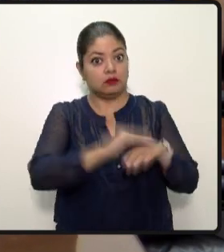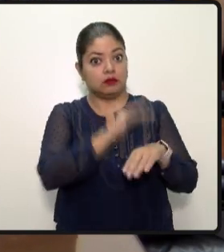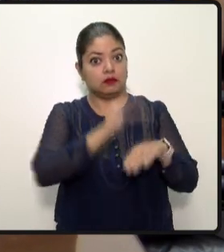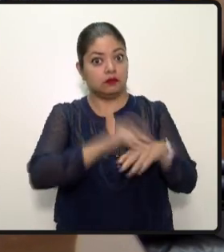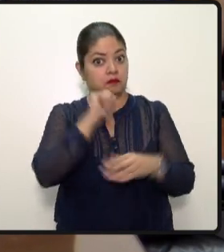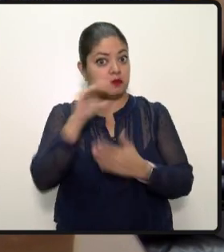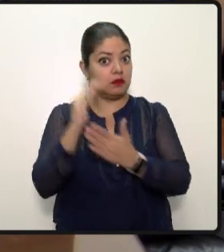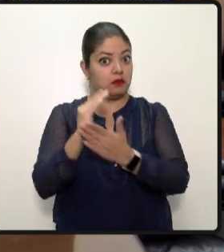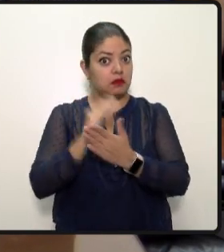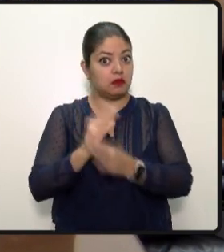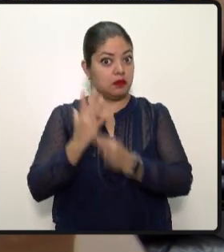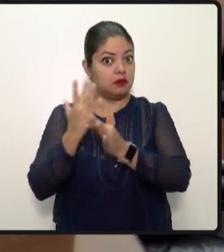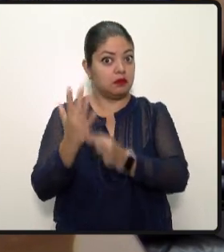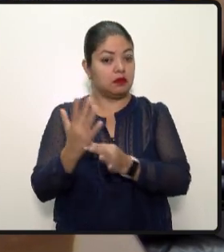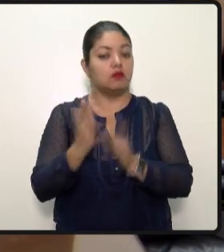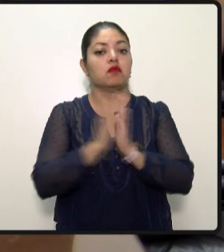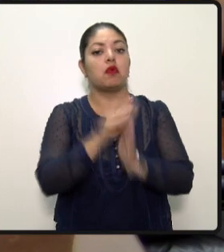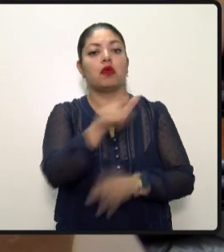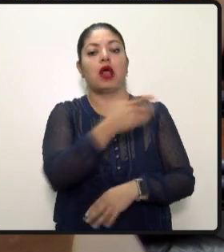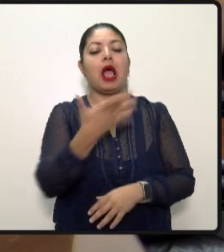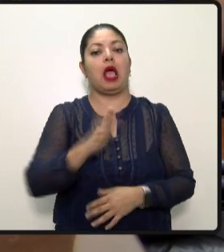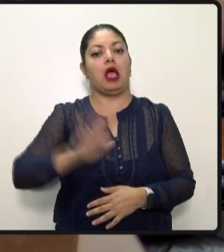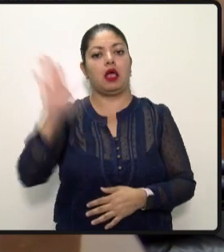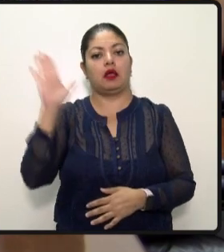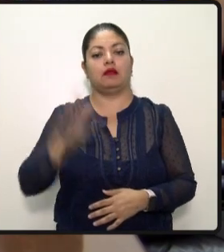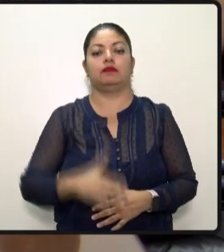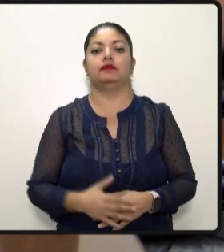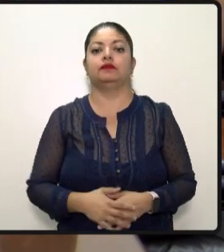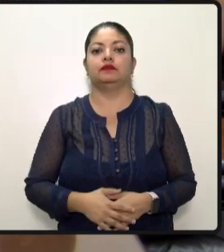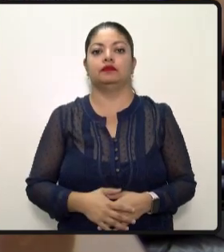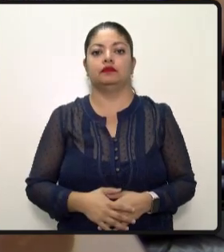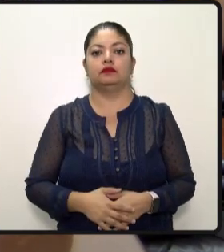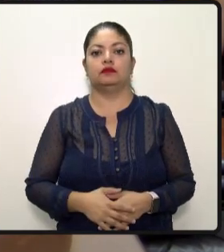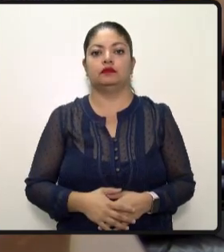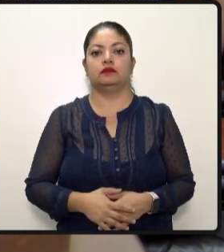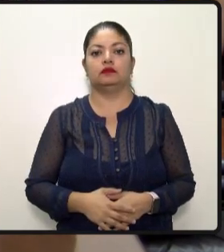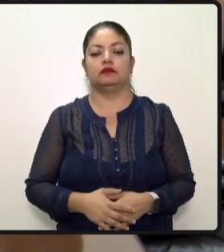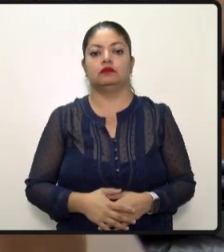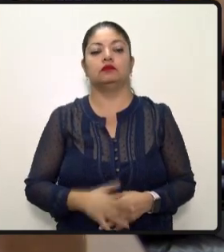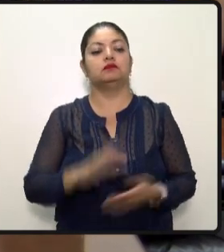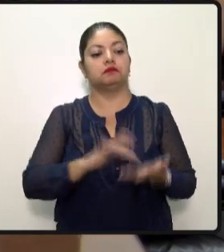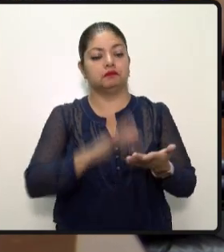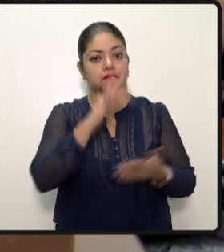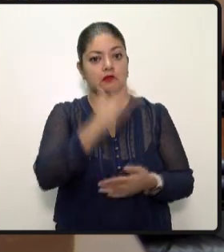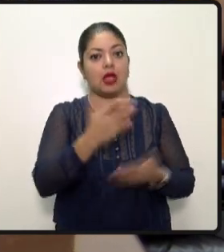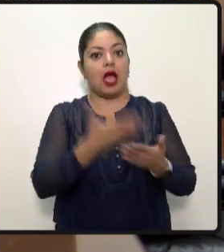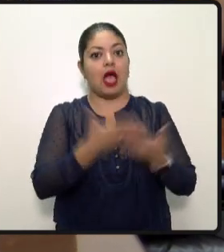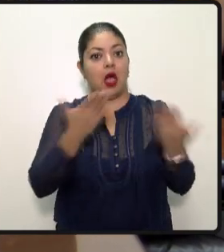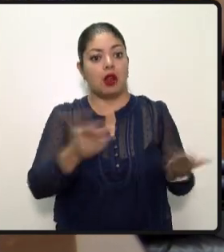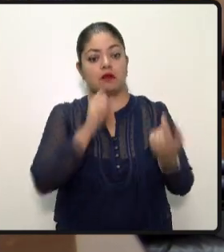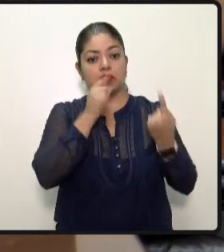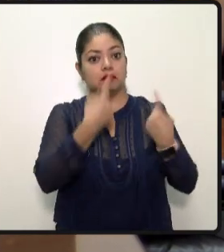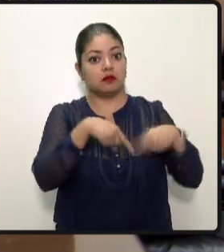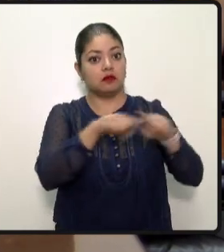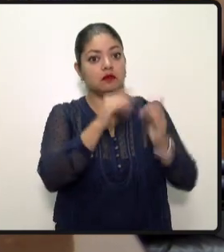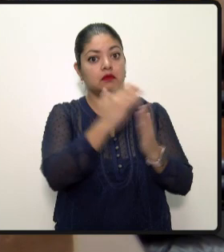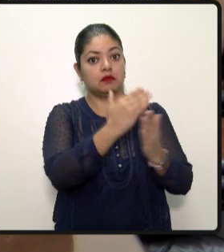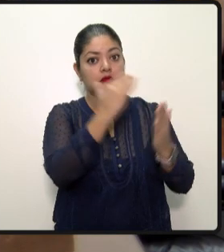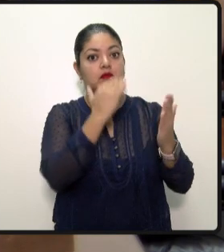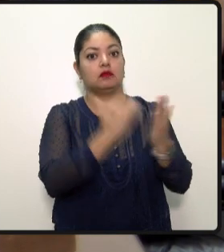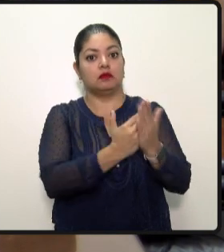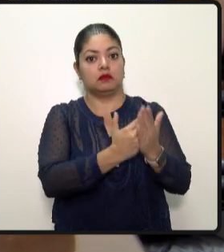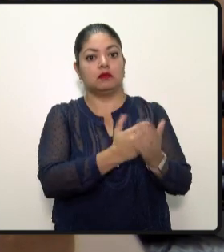Quienes estén a favor, manifestarlo en votación económica. Gracias. Continuando con el desahogo de la sesión, se tienen por